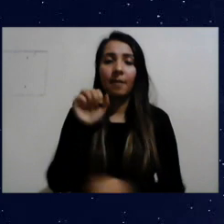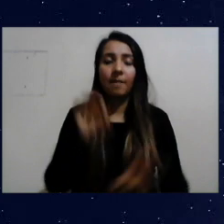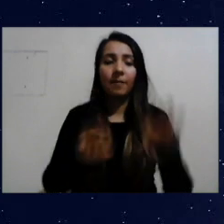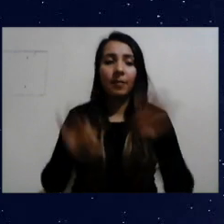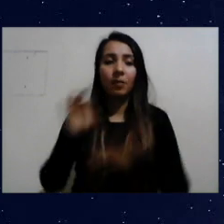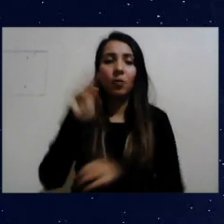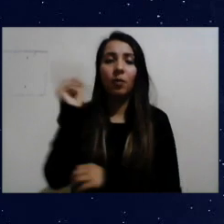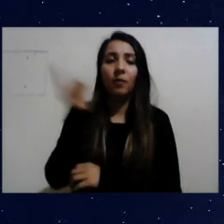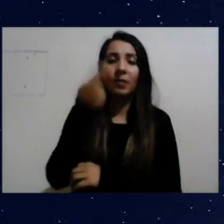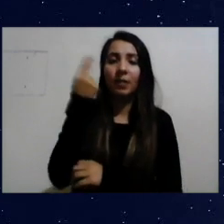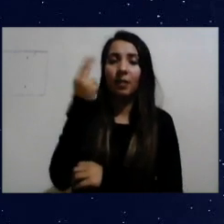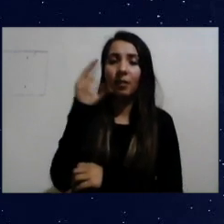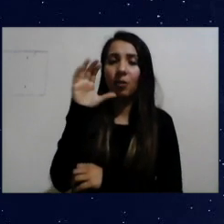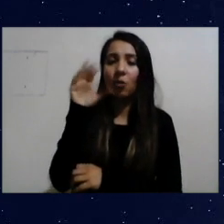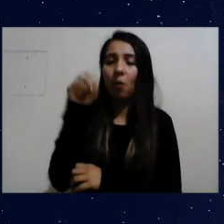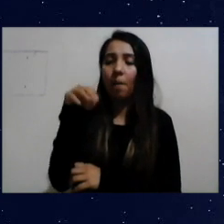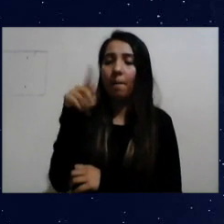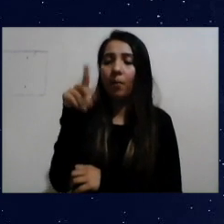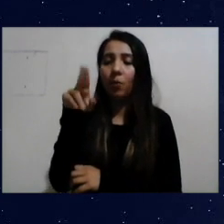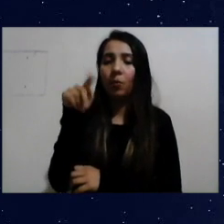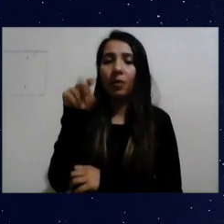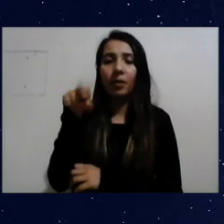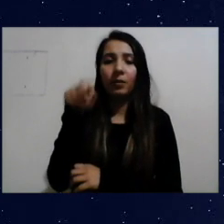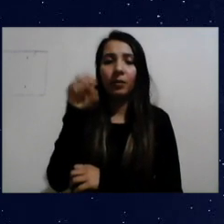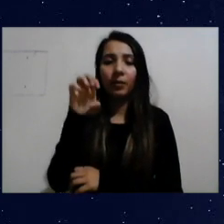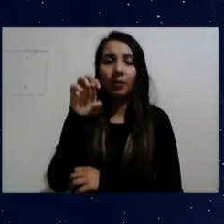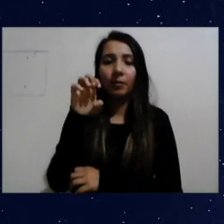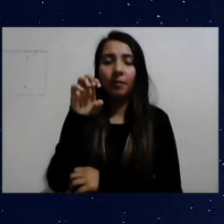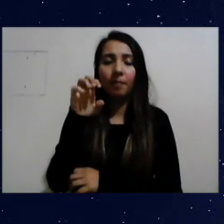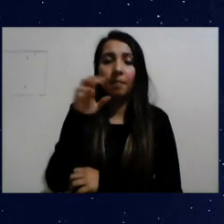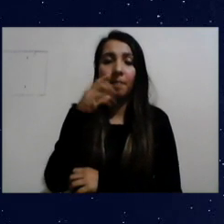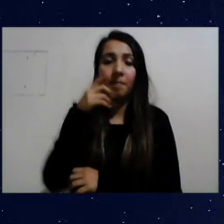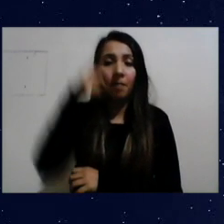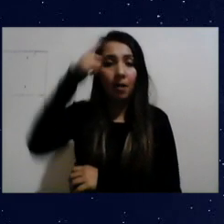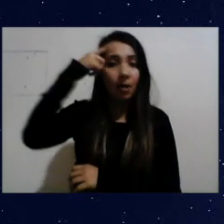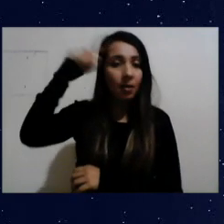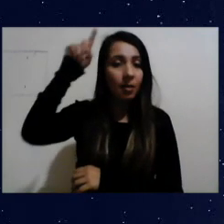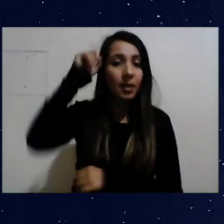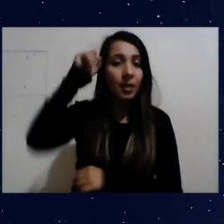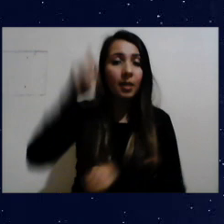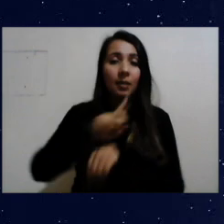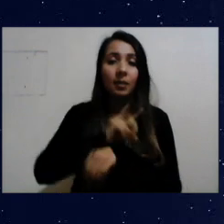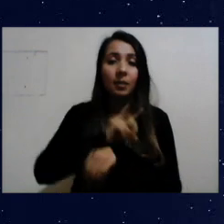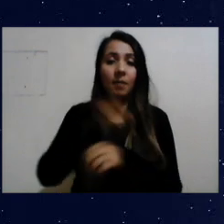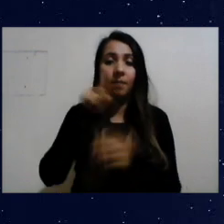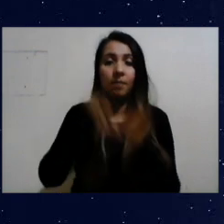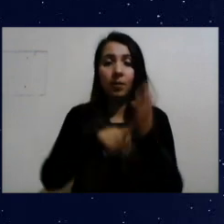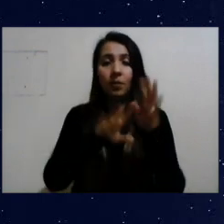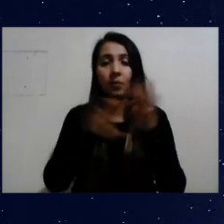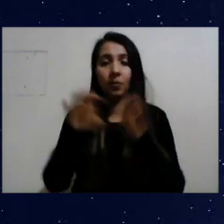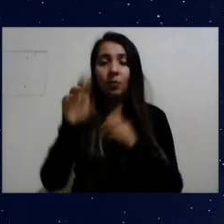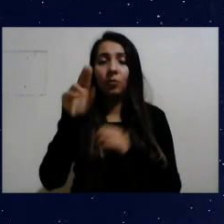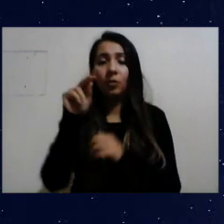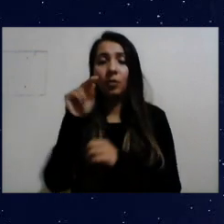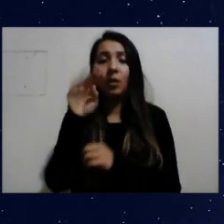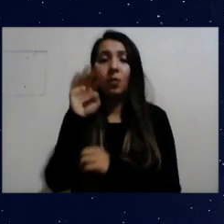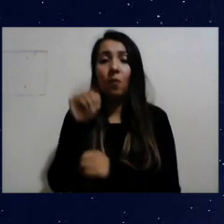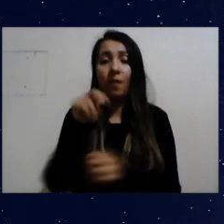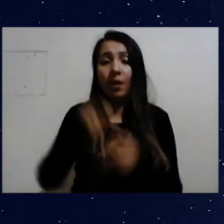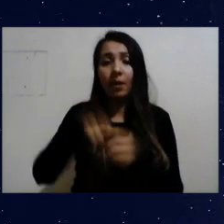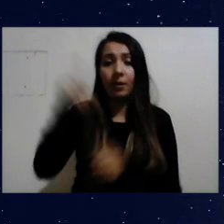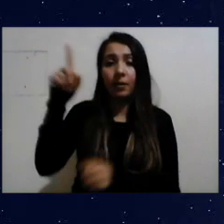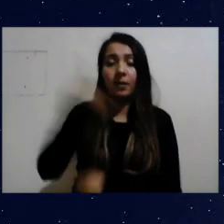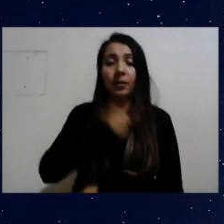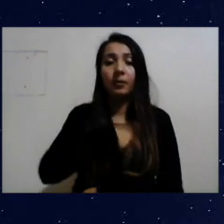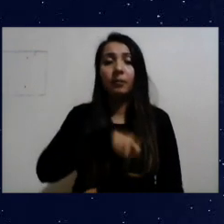de Madrid, doctorada en astrofísica en 1989. Es miembro del personal de la Universidad Complutense de Madrid en